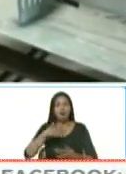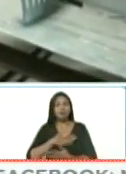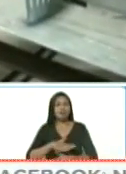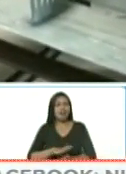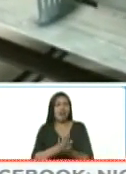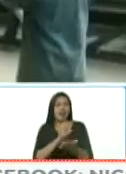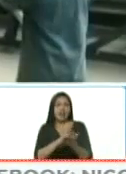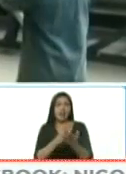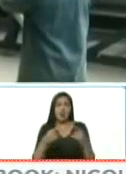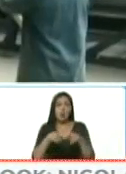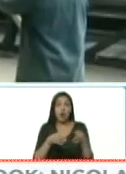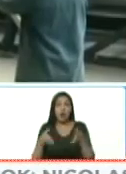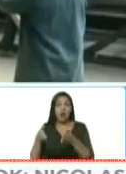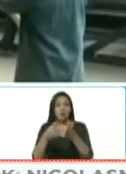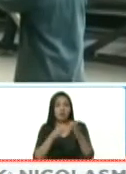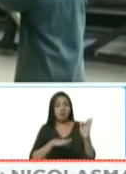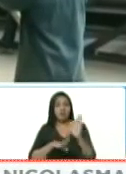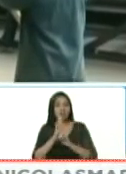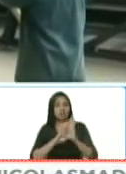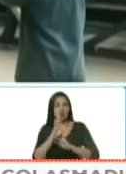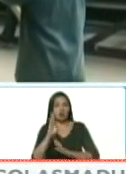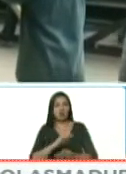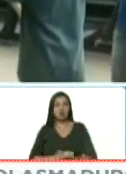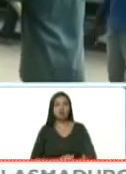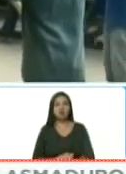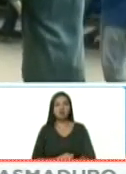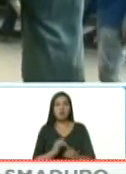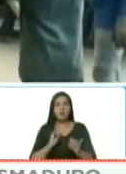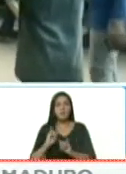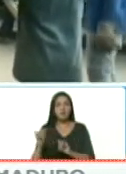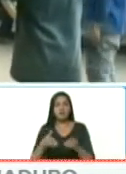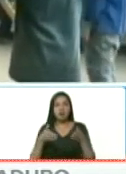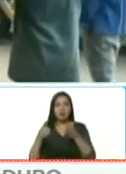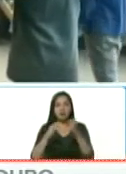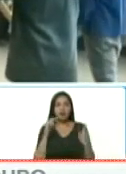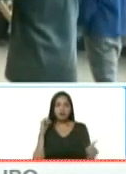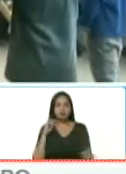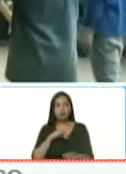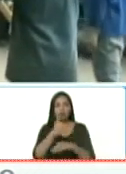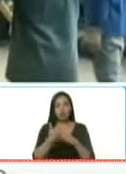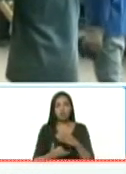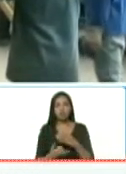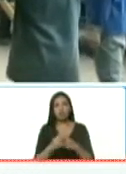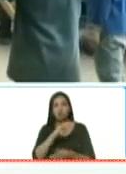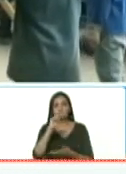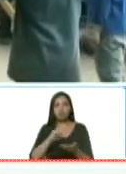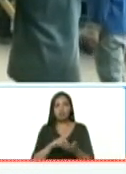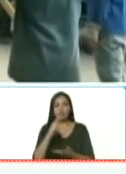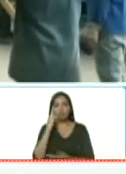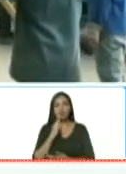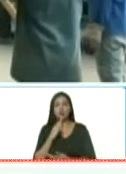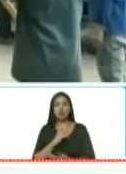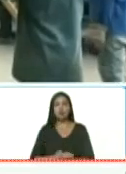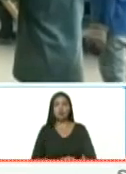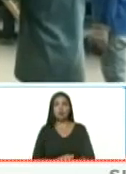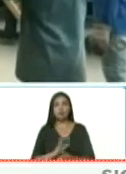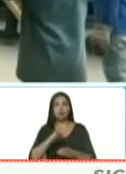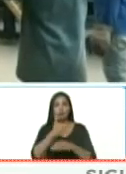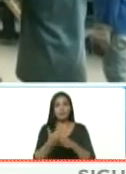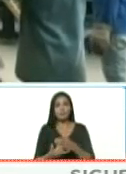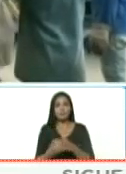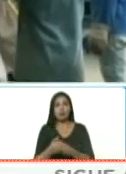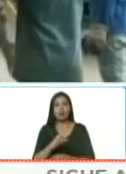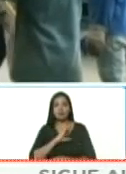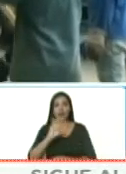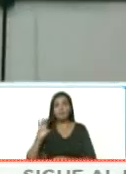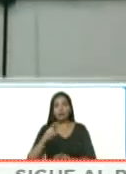tranquilamente. El camino del desarrollo es el camino del proyecto nacional Simón Bolívar, del plan de la patria que nos